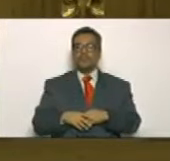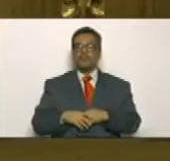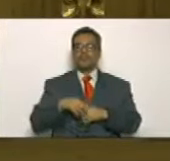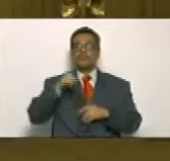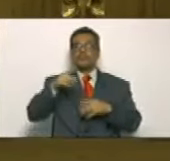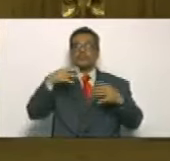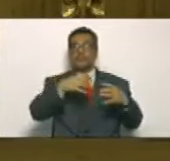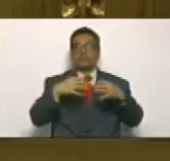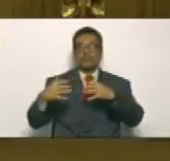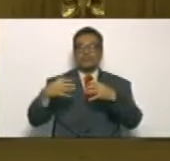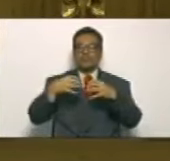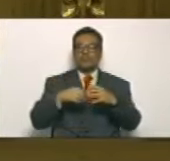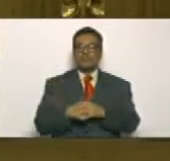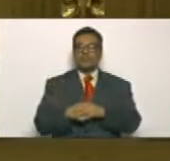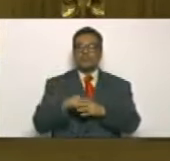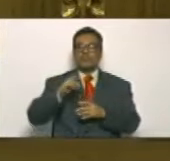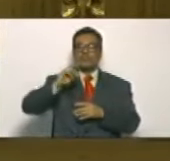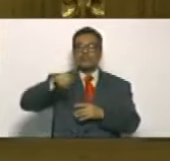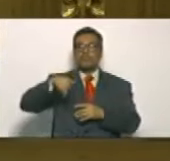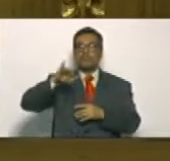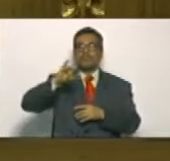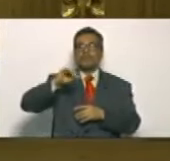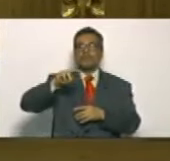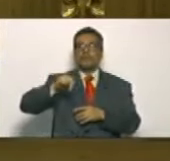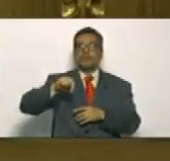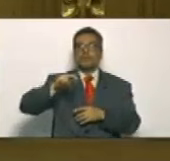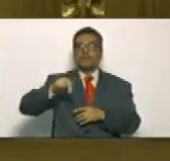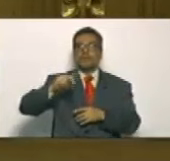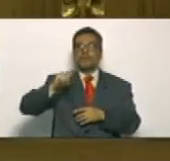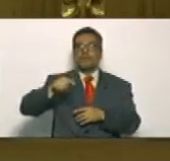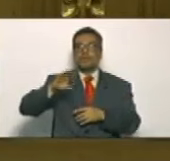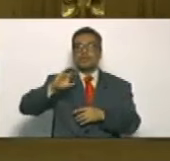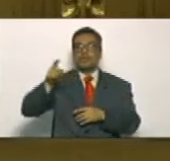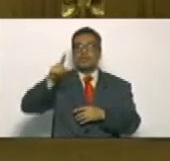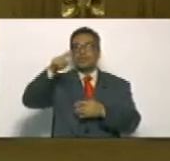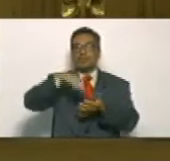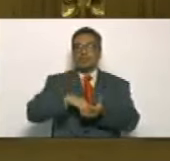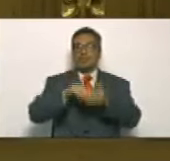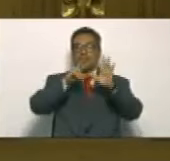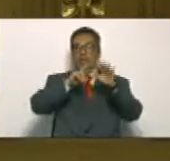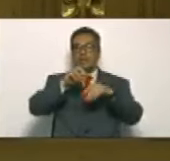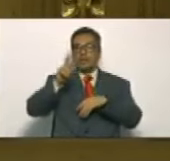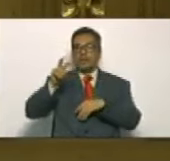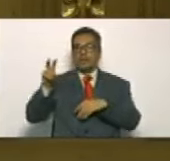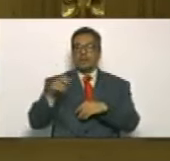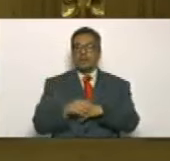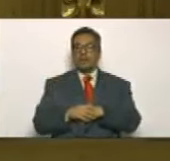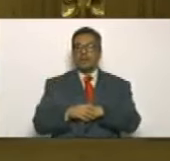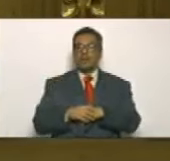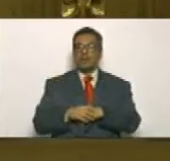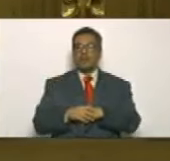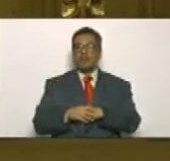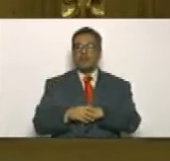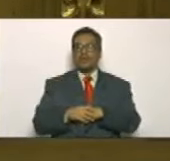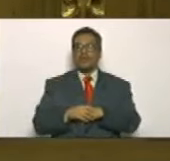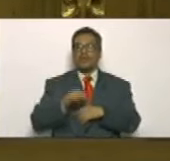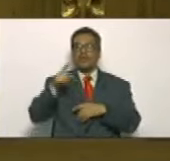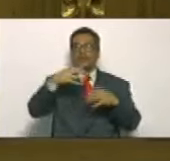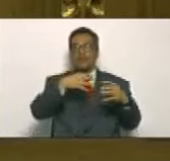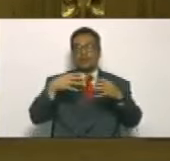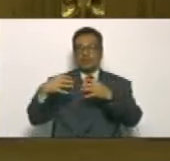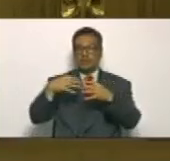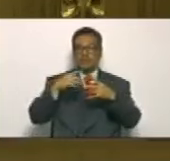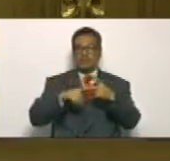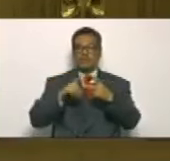La batalla de Pichincha en el año 1822. La